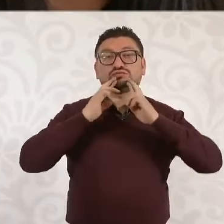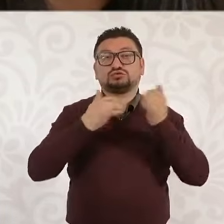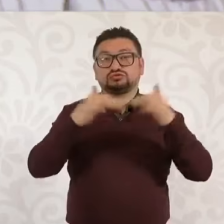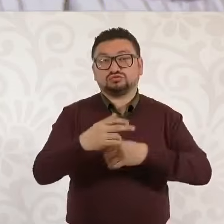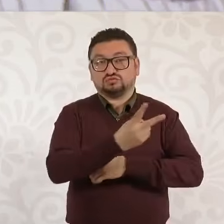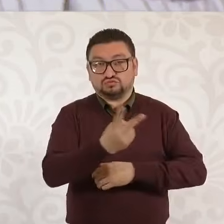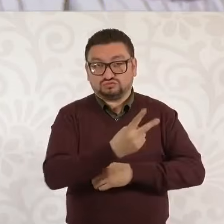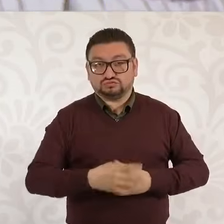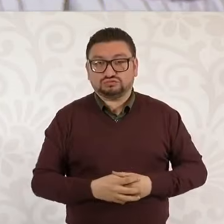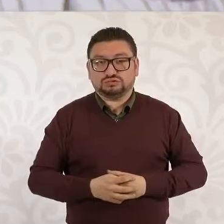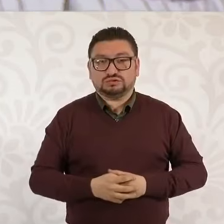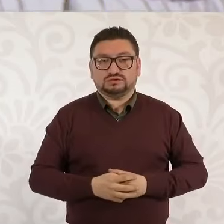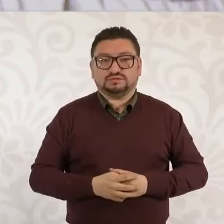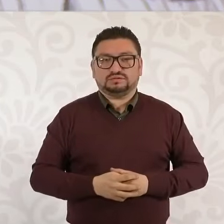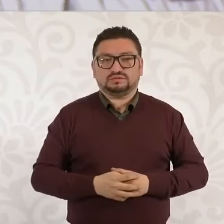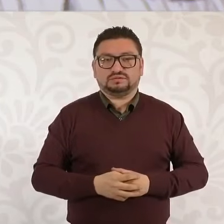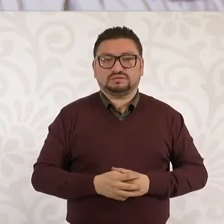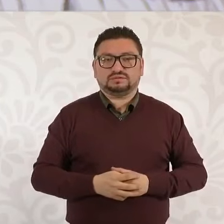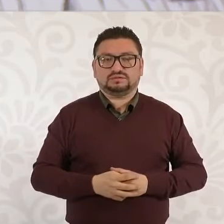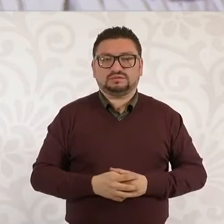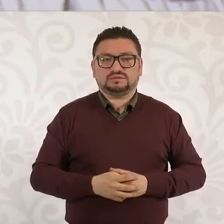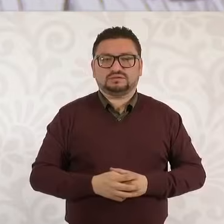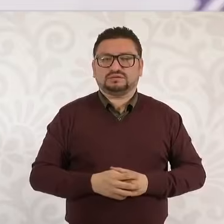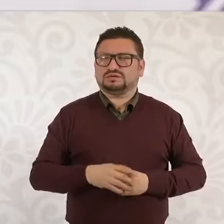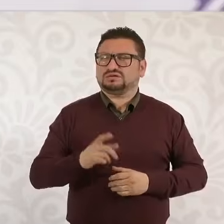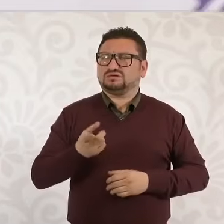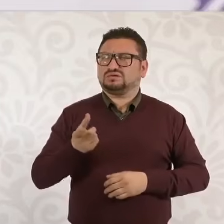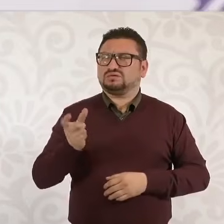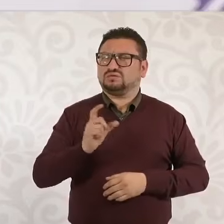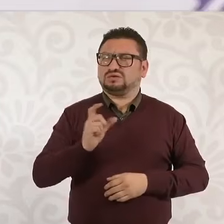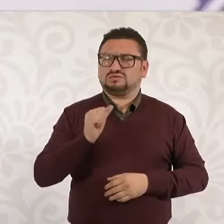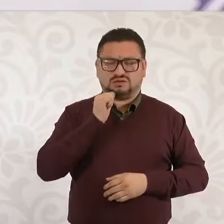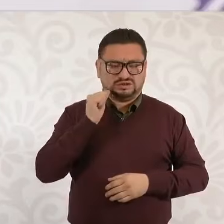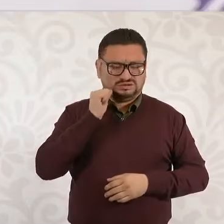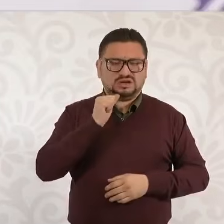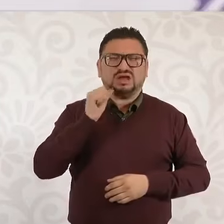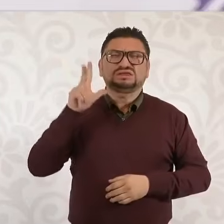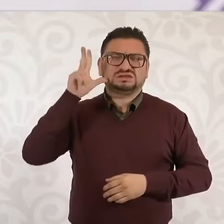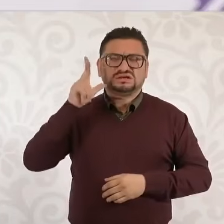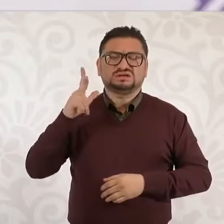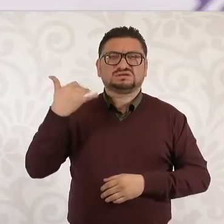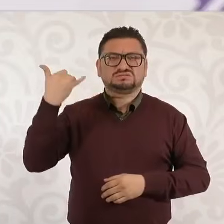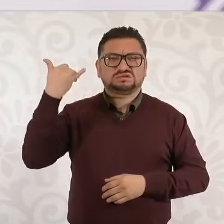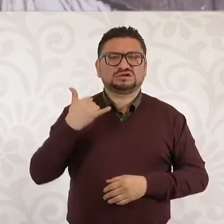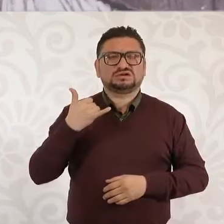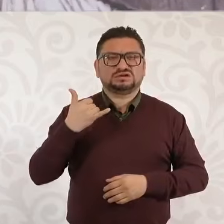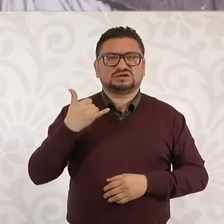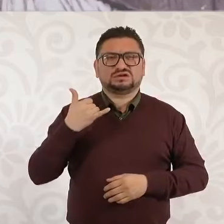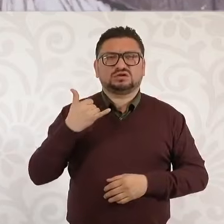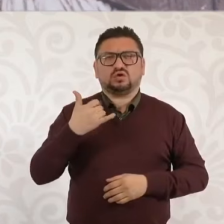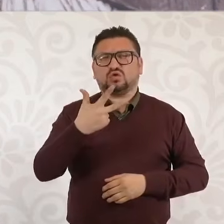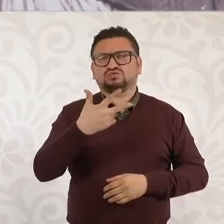dos. Me llamó ¿qué día fue? Ayer antier, ¿no? Una llamada de